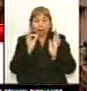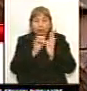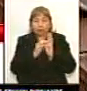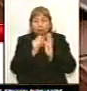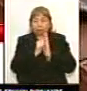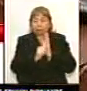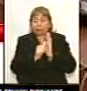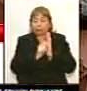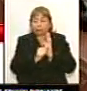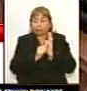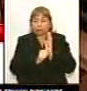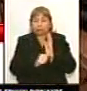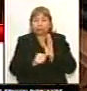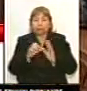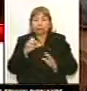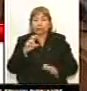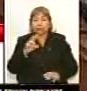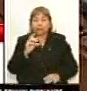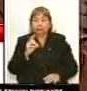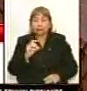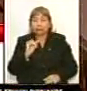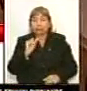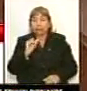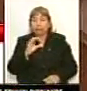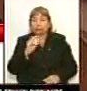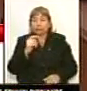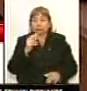agenda tenemos el predictamen del proyecto de ley